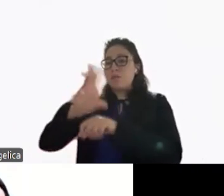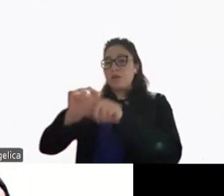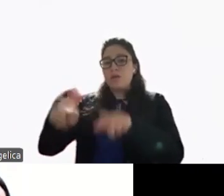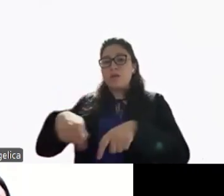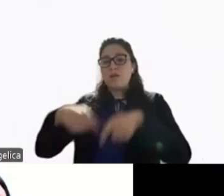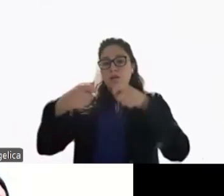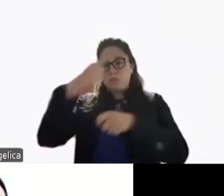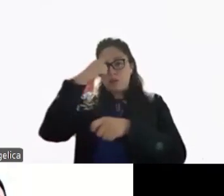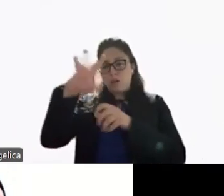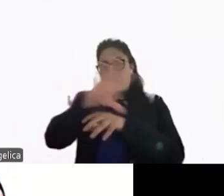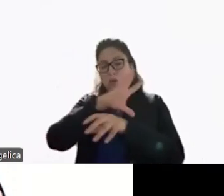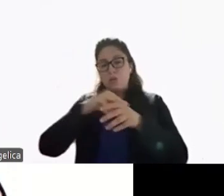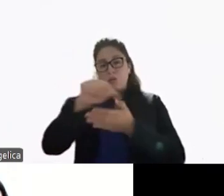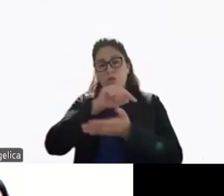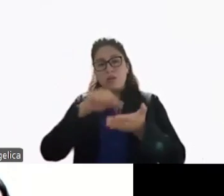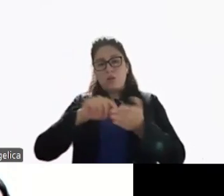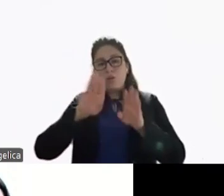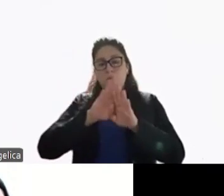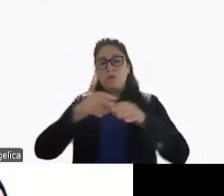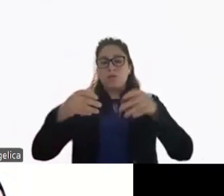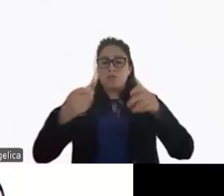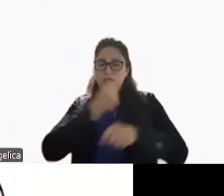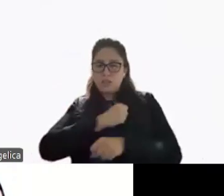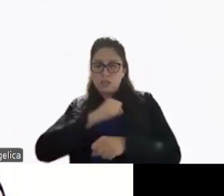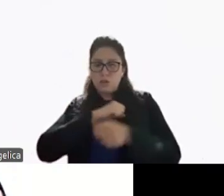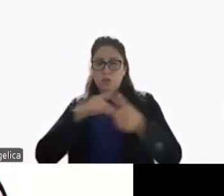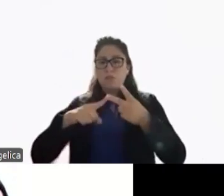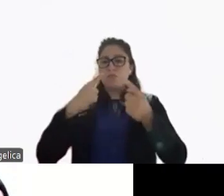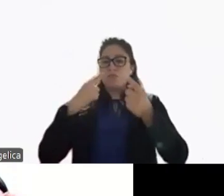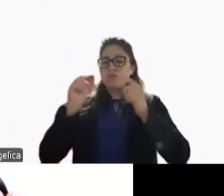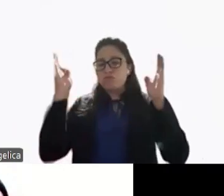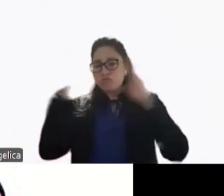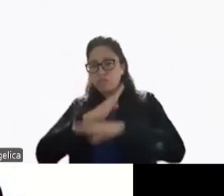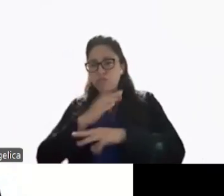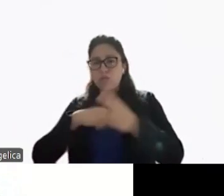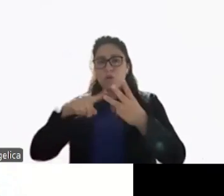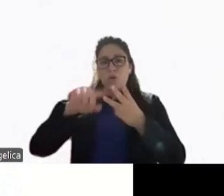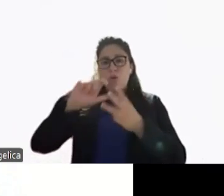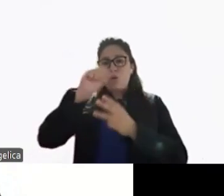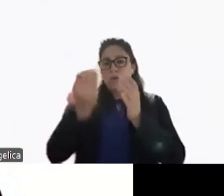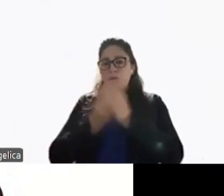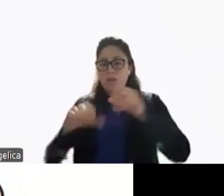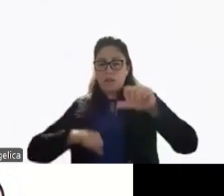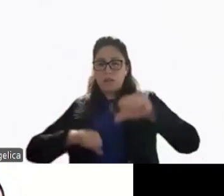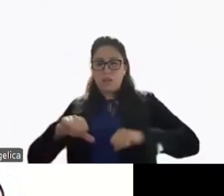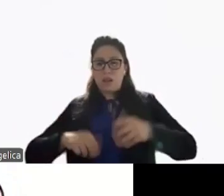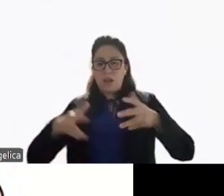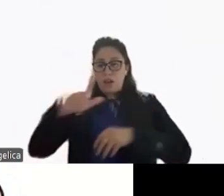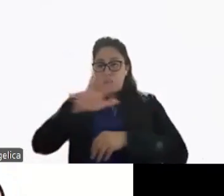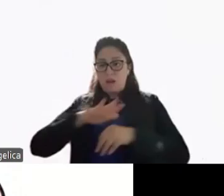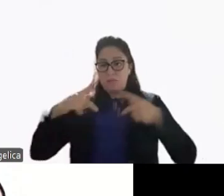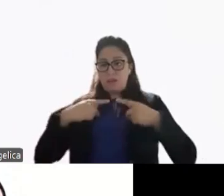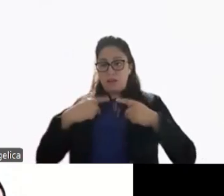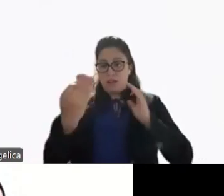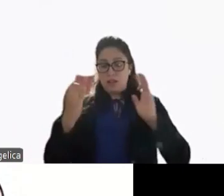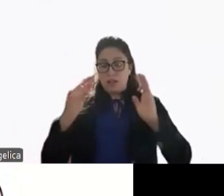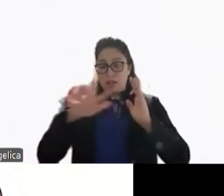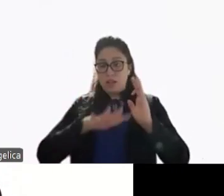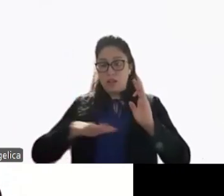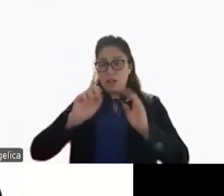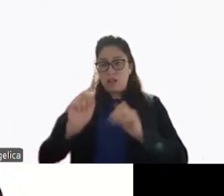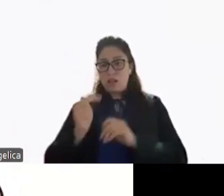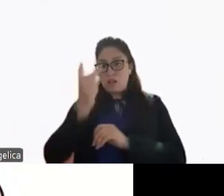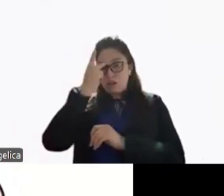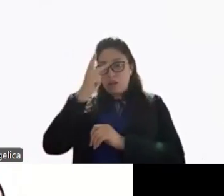equipamientos urbanos, tales como salud, recreación y cultura, entre otros, que generan actividad vecinal al interior de la colonia, no logran sumar